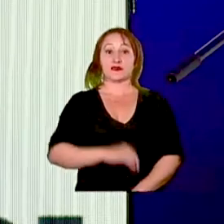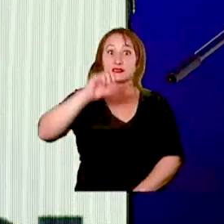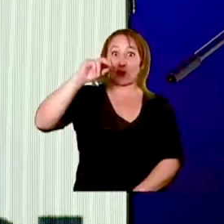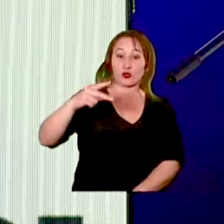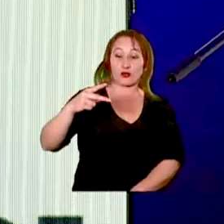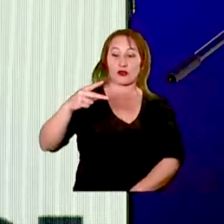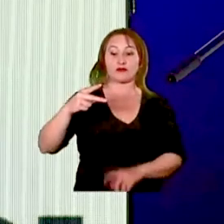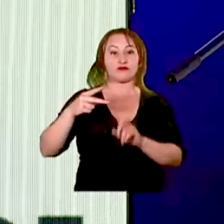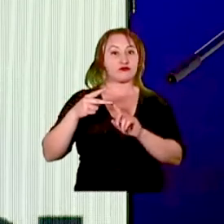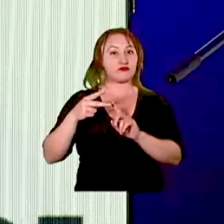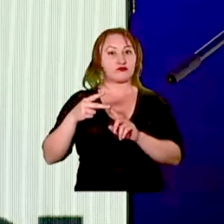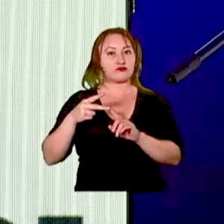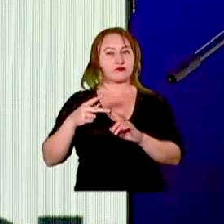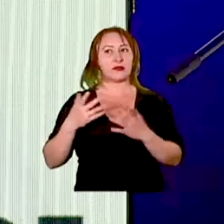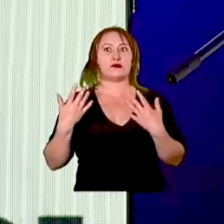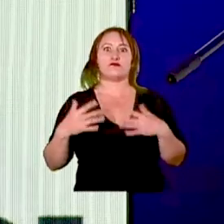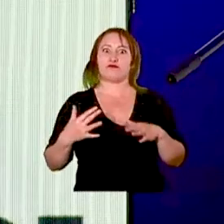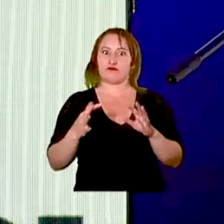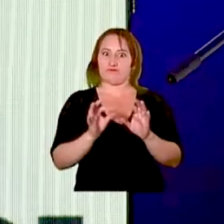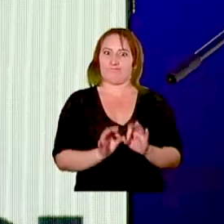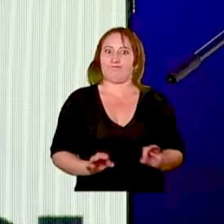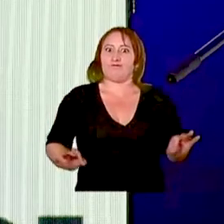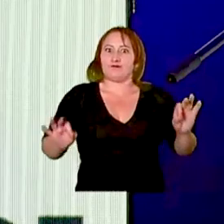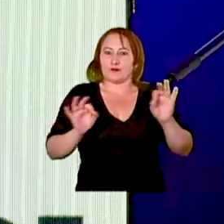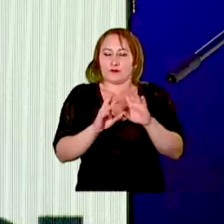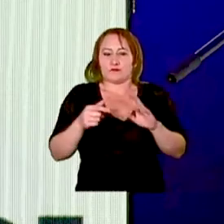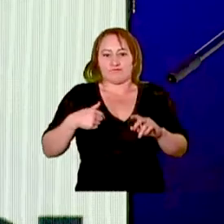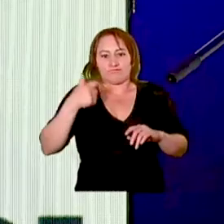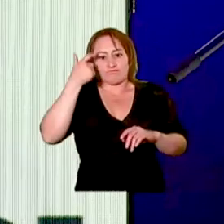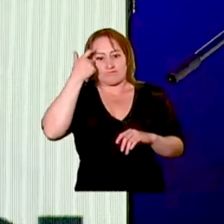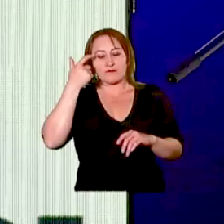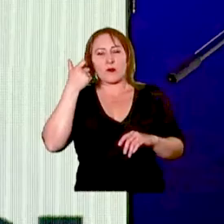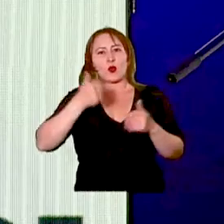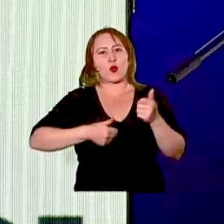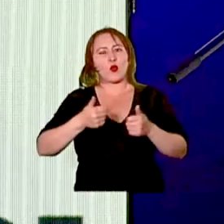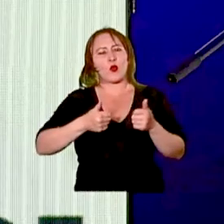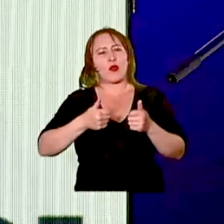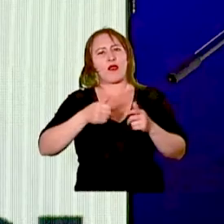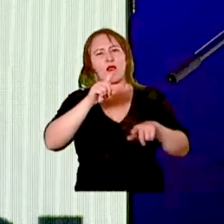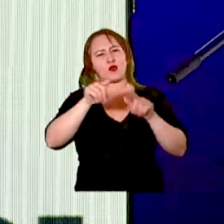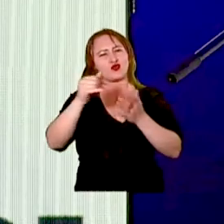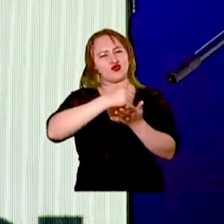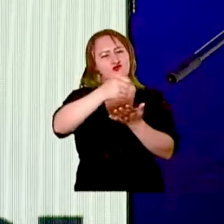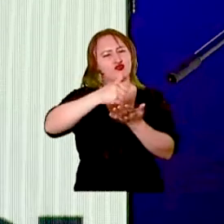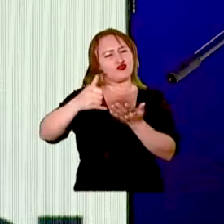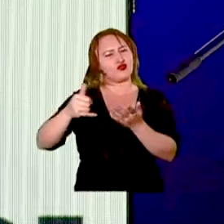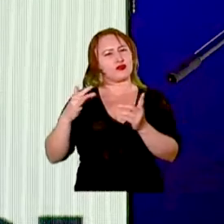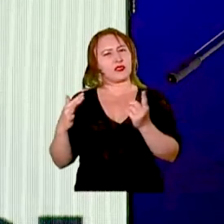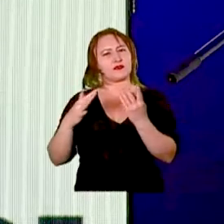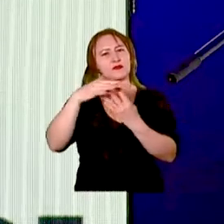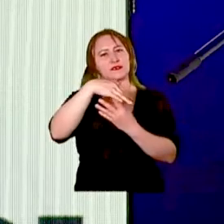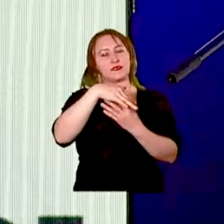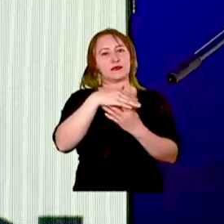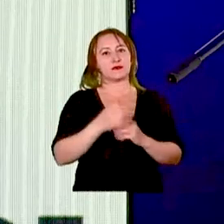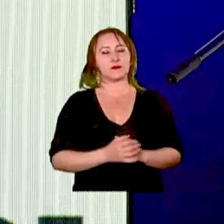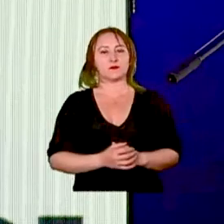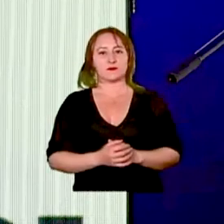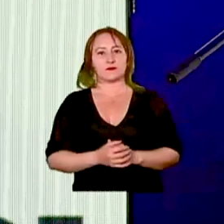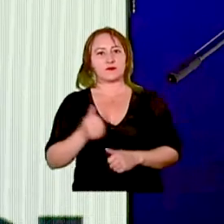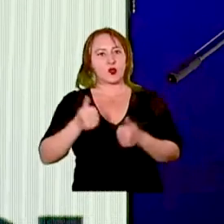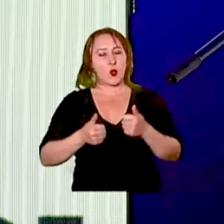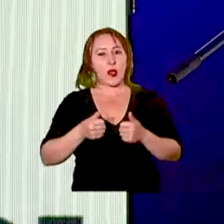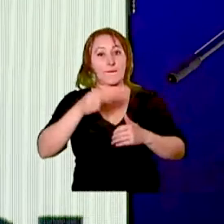segunda etapa, consideramos que era muy, muy importante determinar algunos ejes transversales, es decir, que